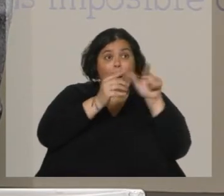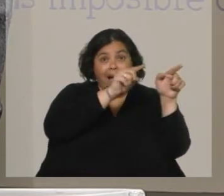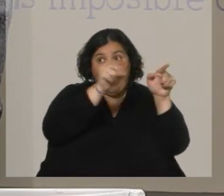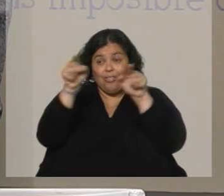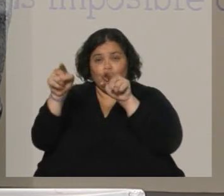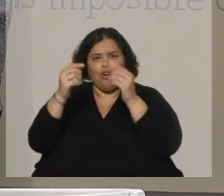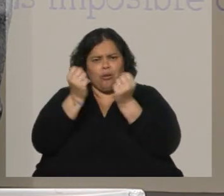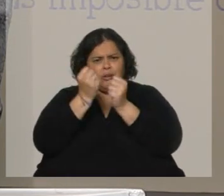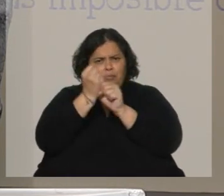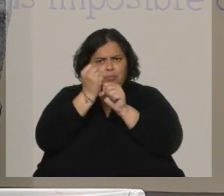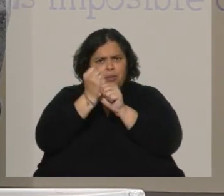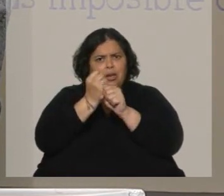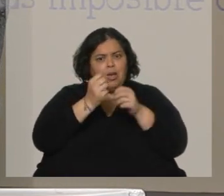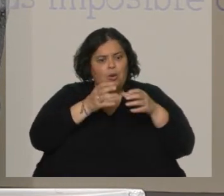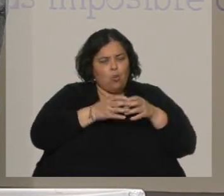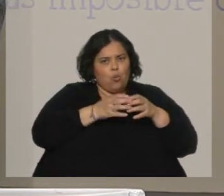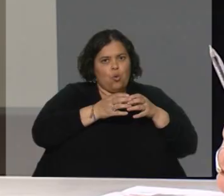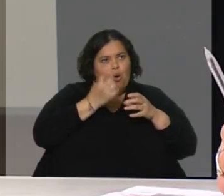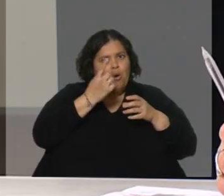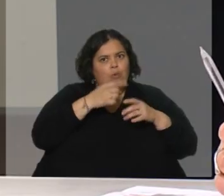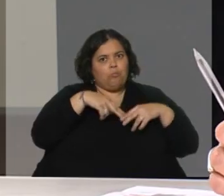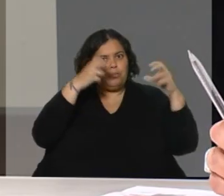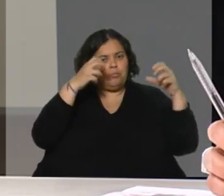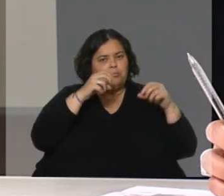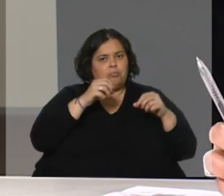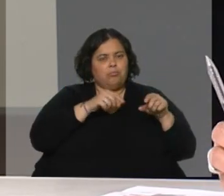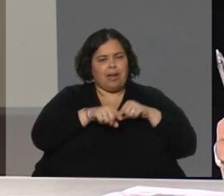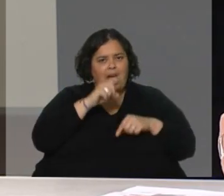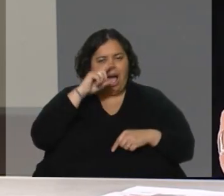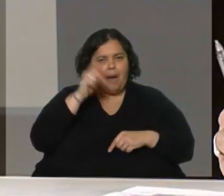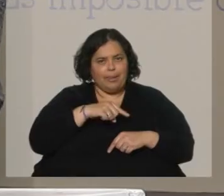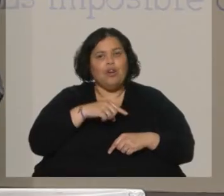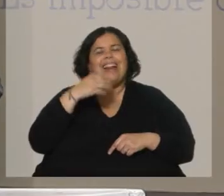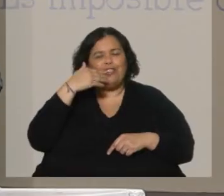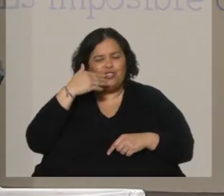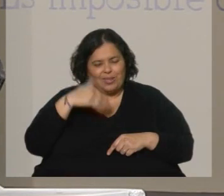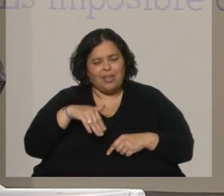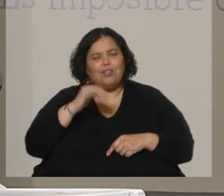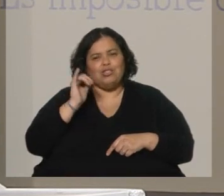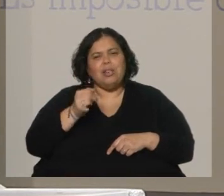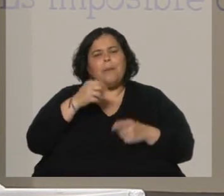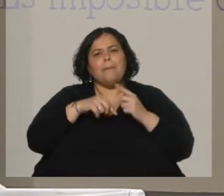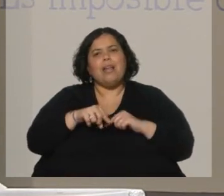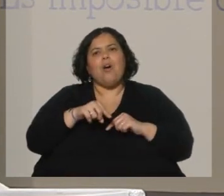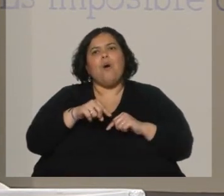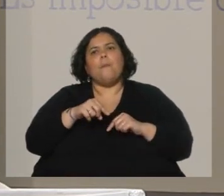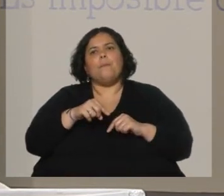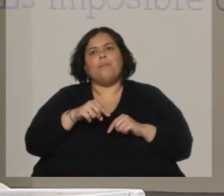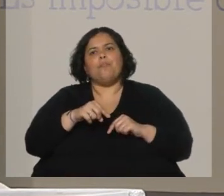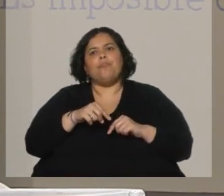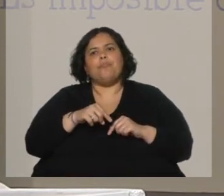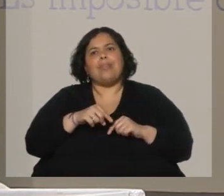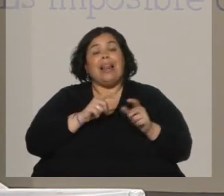un turno de no no no no no cuatro equipos entiendo lo que me dice pero digo también hay que darle